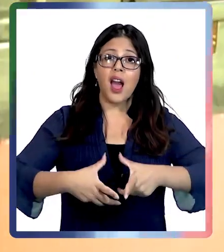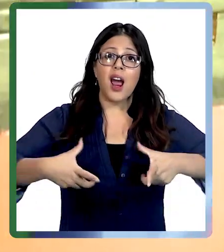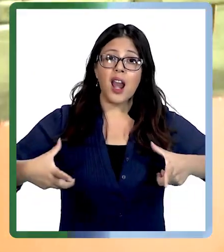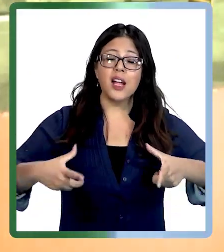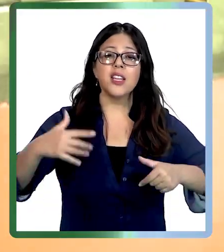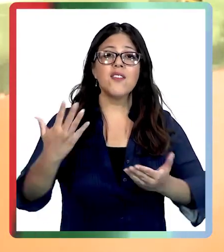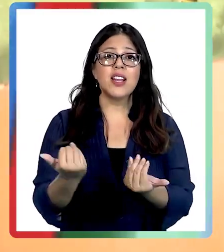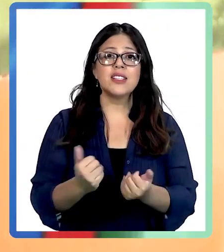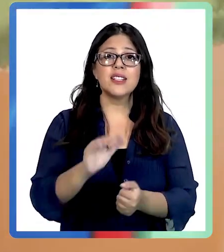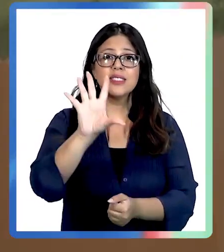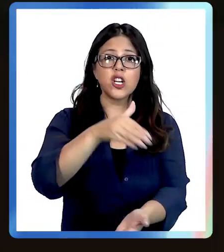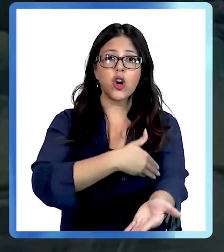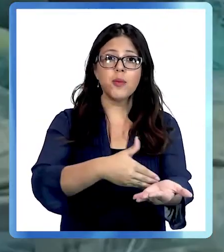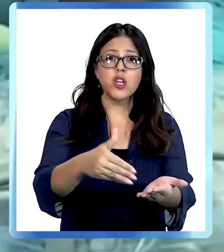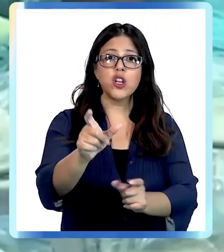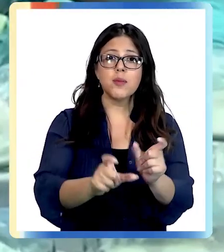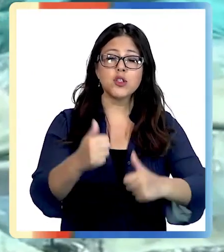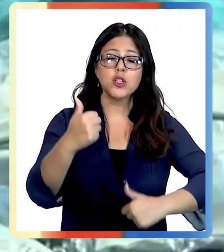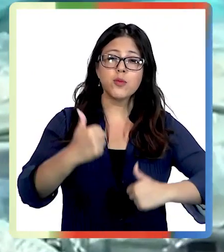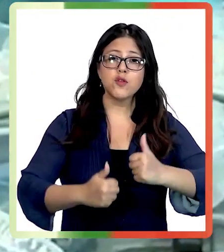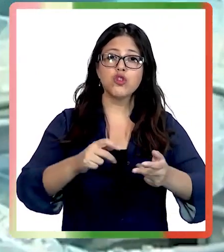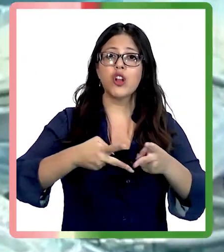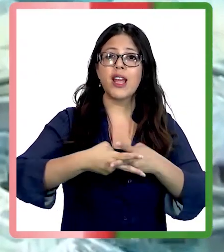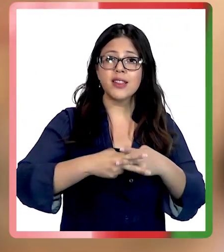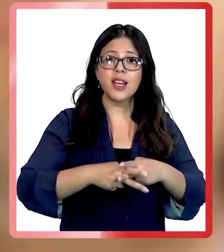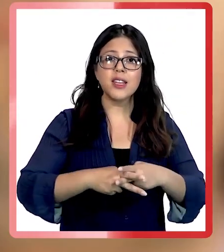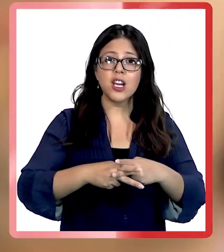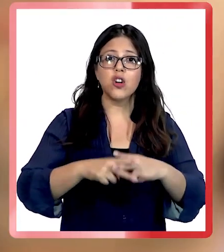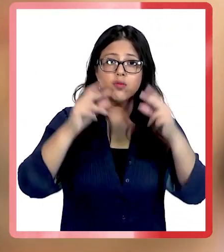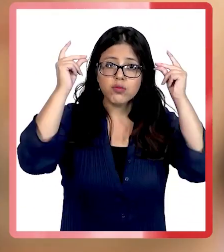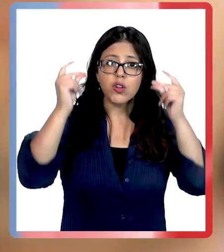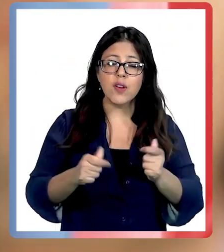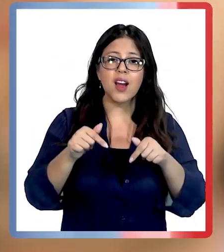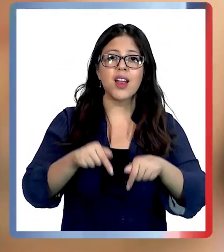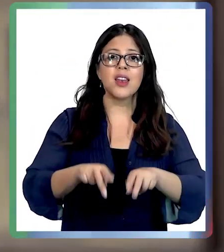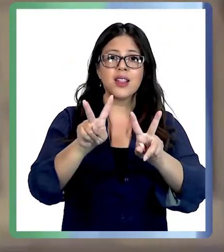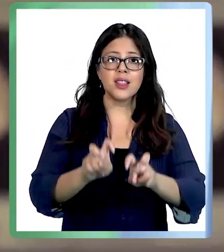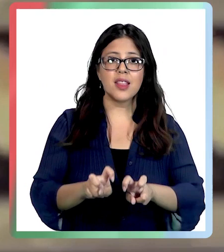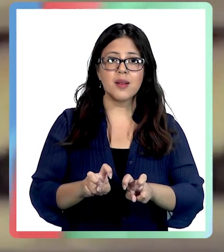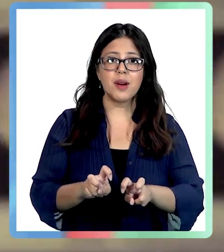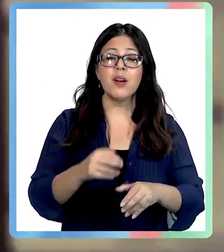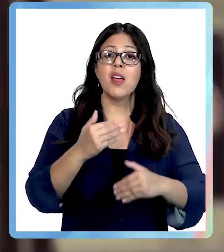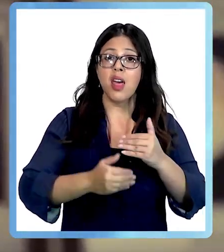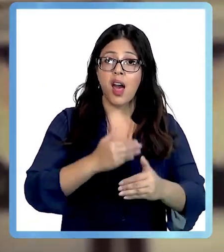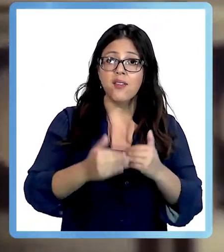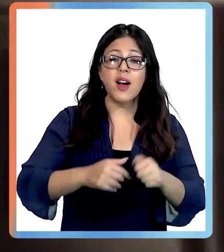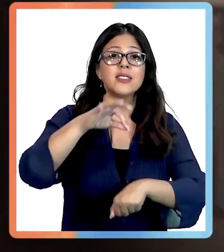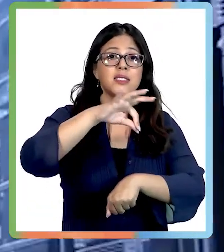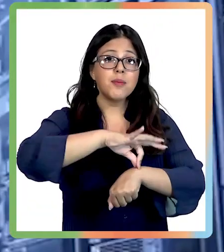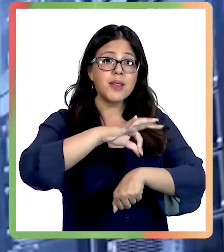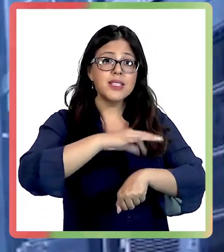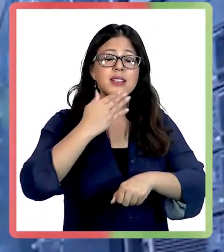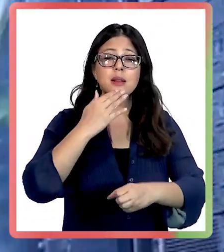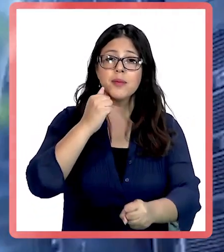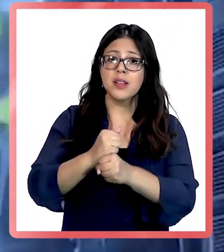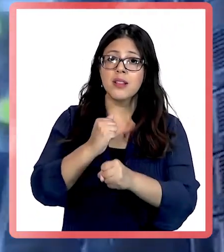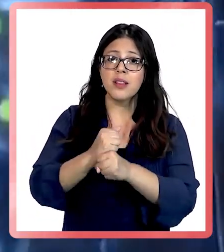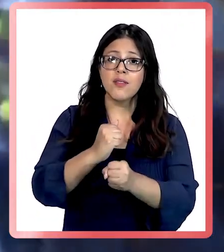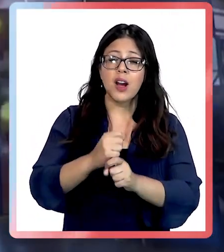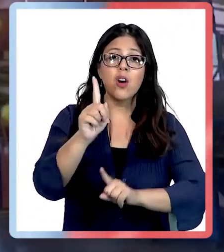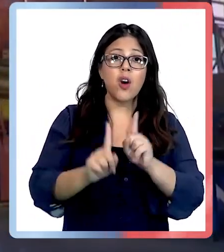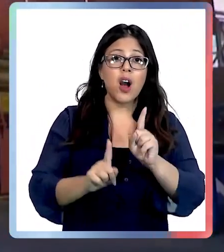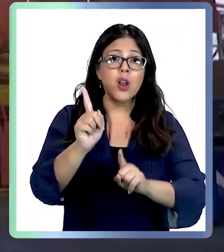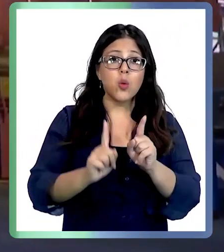capacitados en este ámbito no solo avanza la medicina en el trabajo algunas funciones comienzan a ser reemplazadas por las máquinas